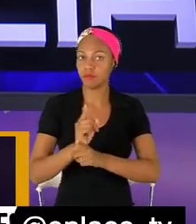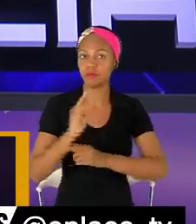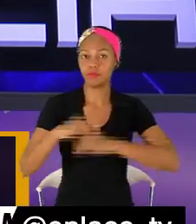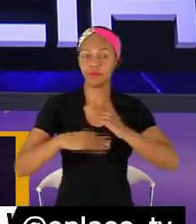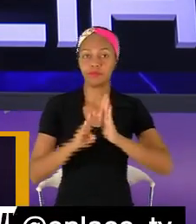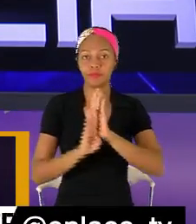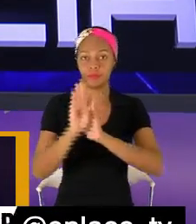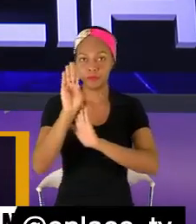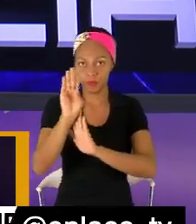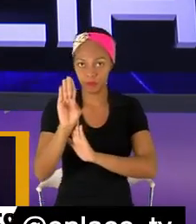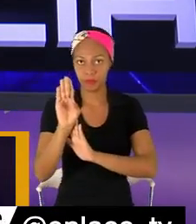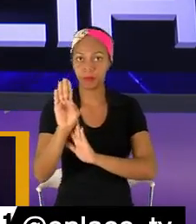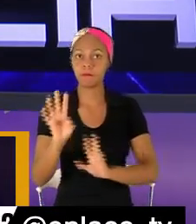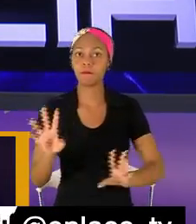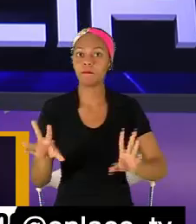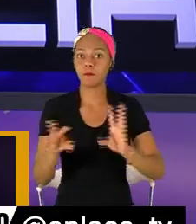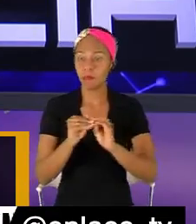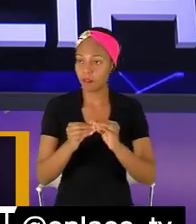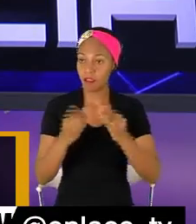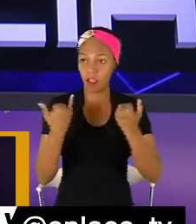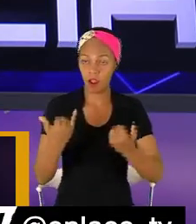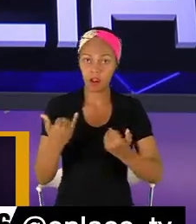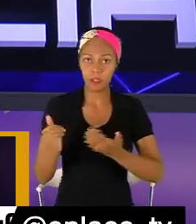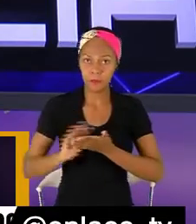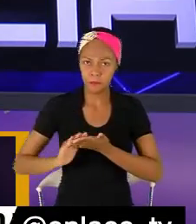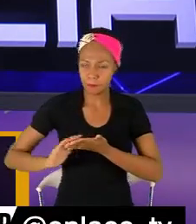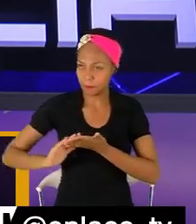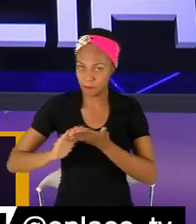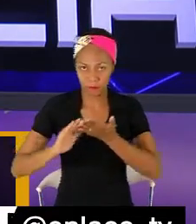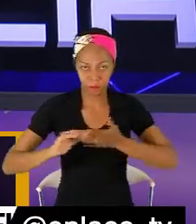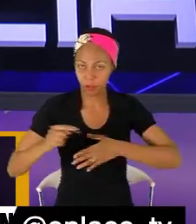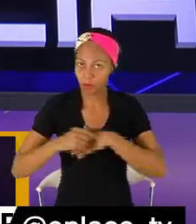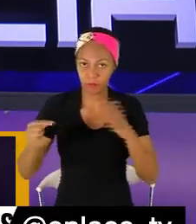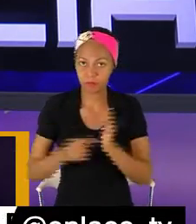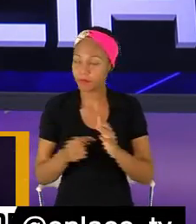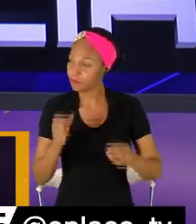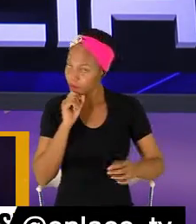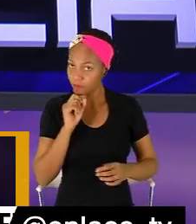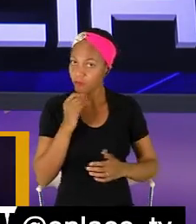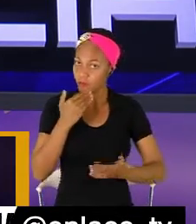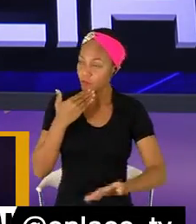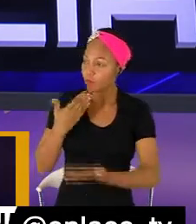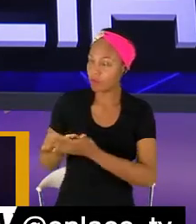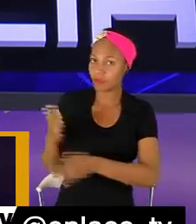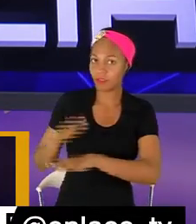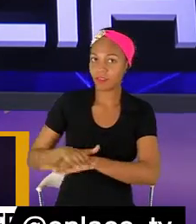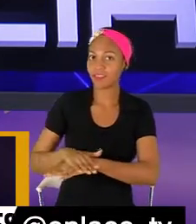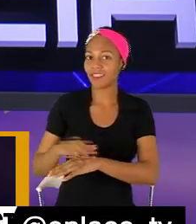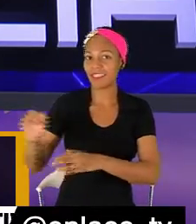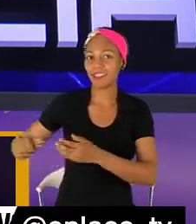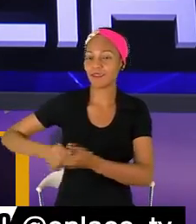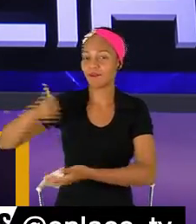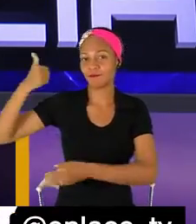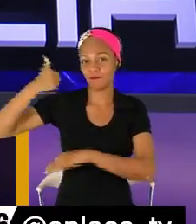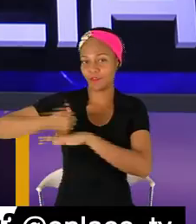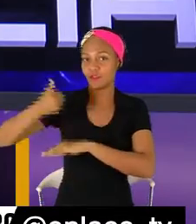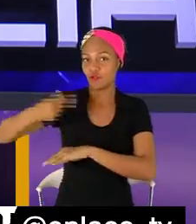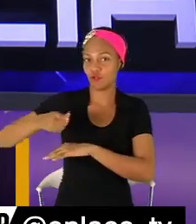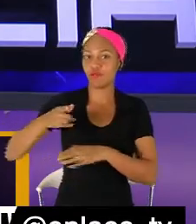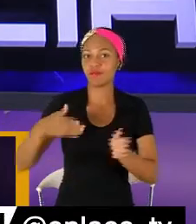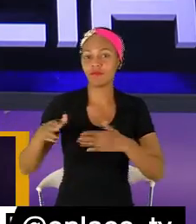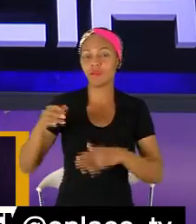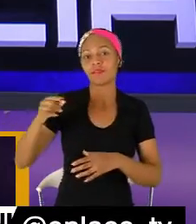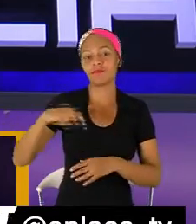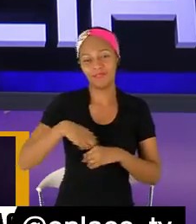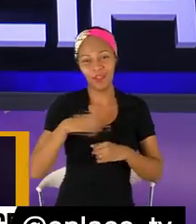por supuesto, de la puesta en marcha de esta carta de navegabilidad. Saludamos entonces a esta hora al jefe de Planeación Municipal, a